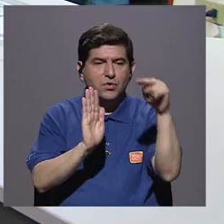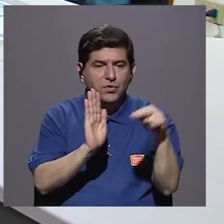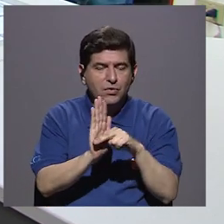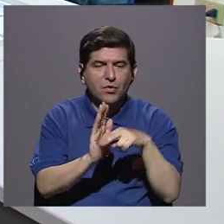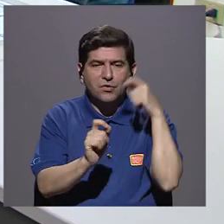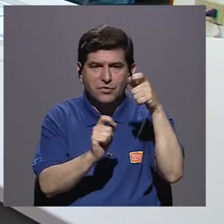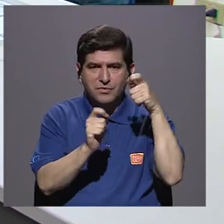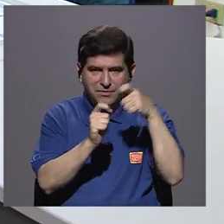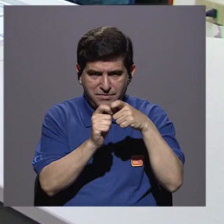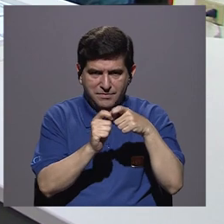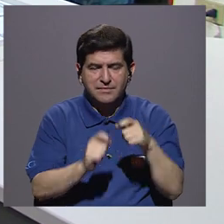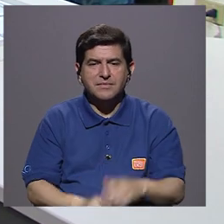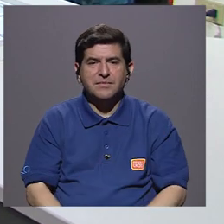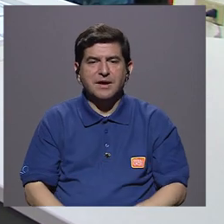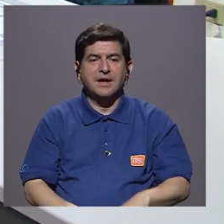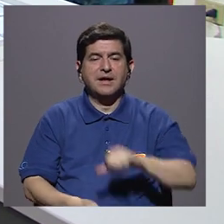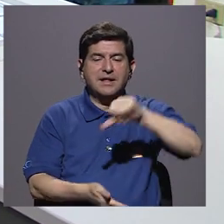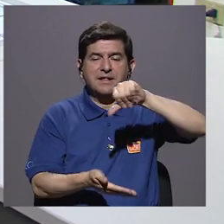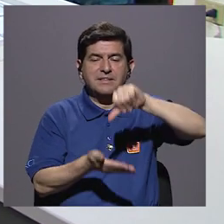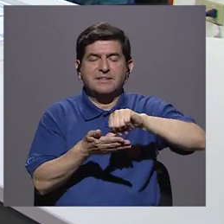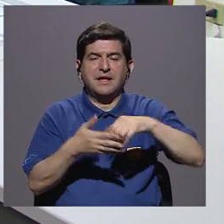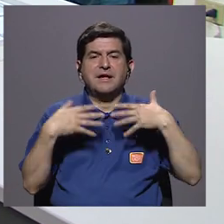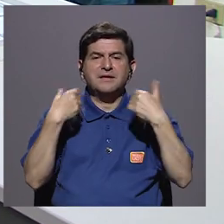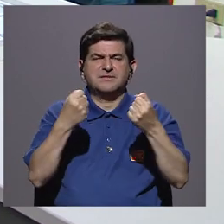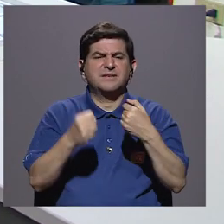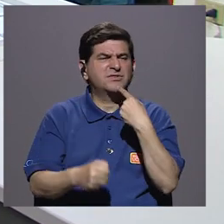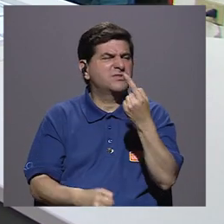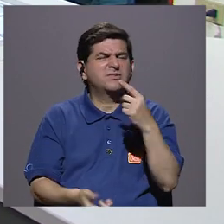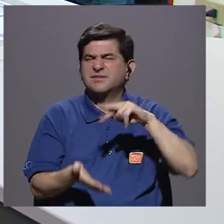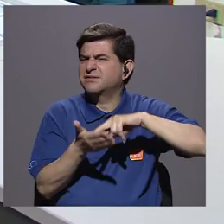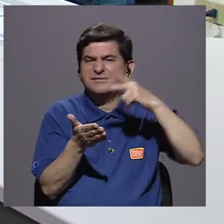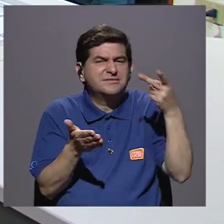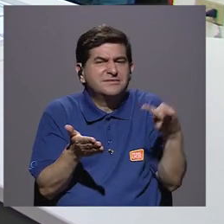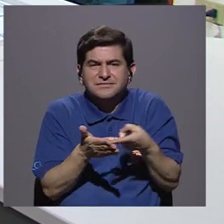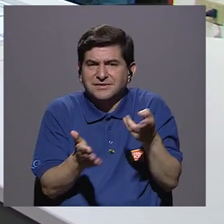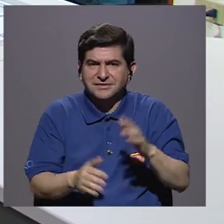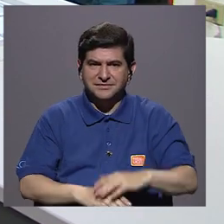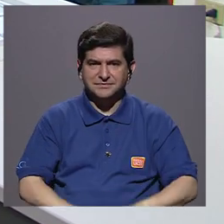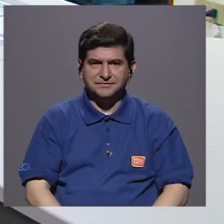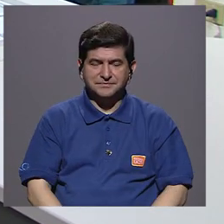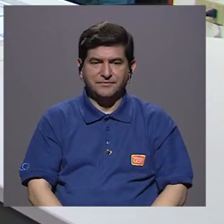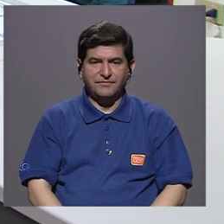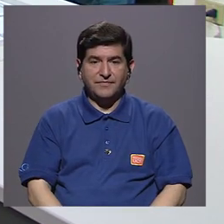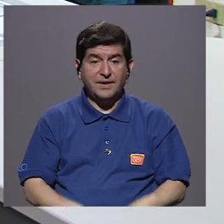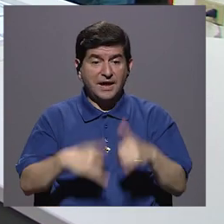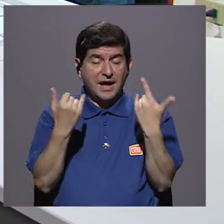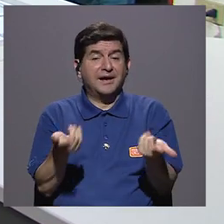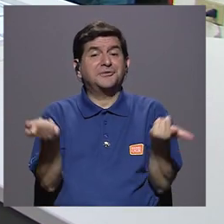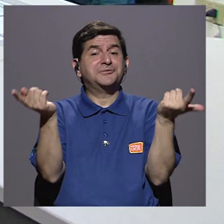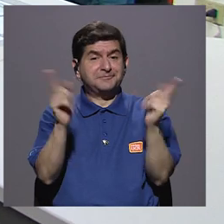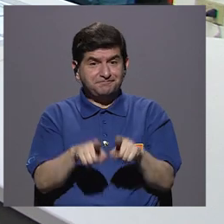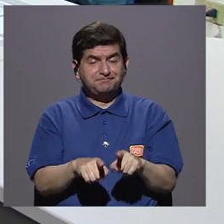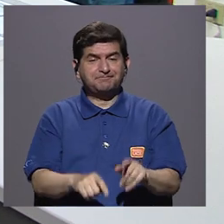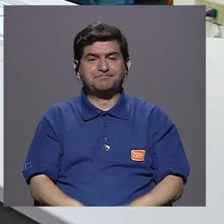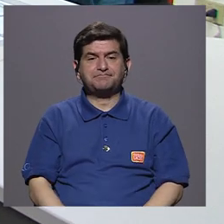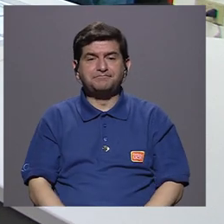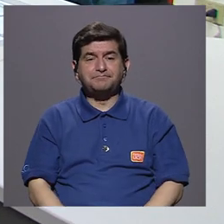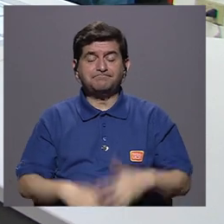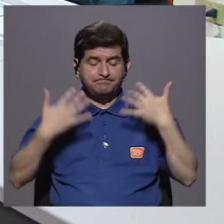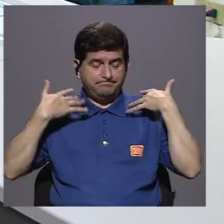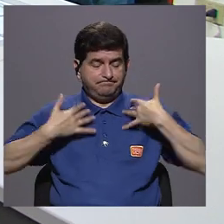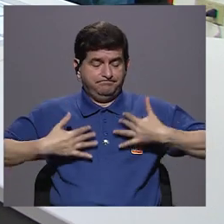normas propias de los centros de salud. ¿Qué podemos mencionar acá, Gabriela? Que se está dando ahora muy a menudo. El tema